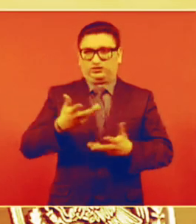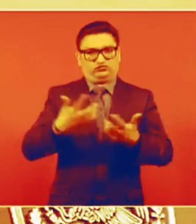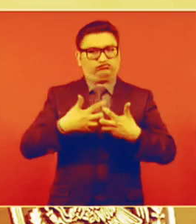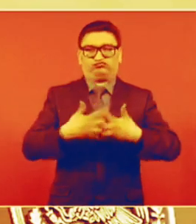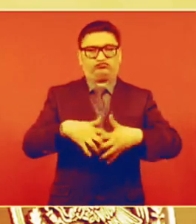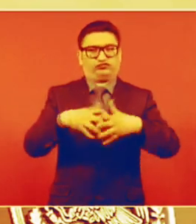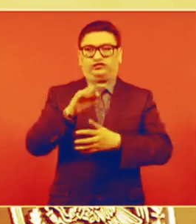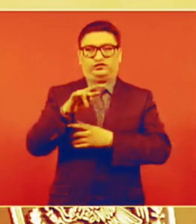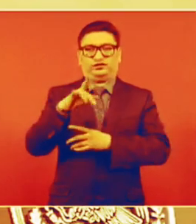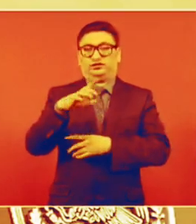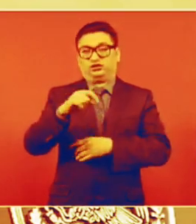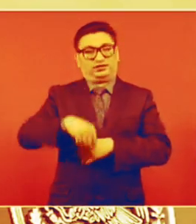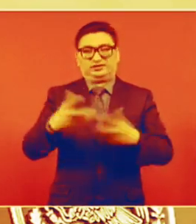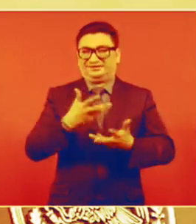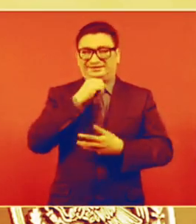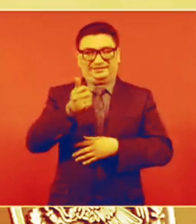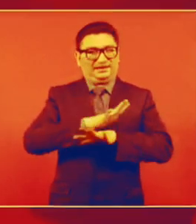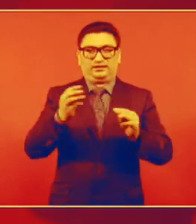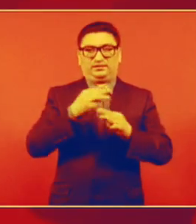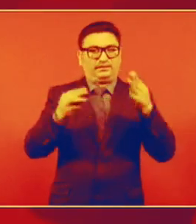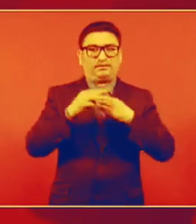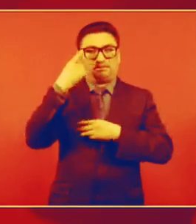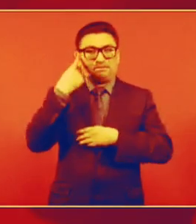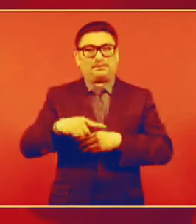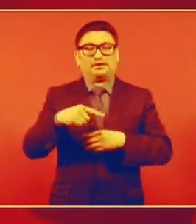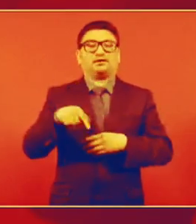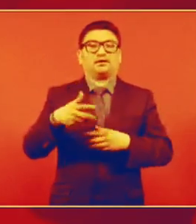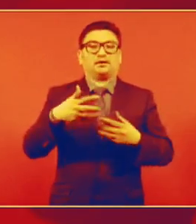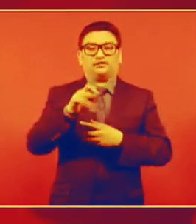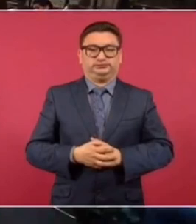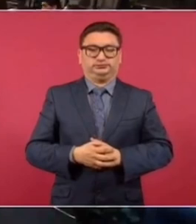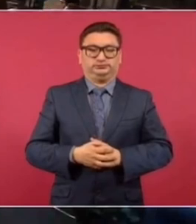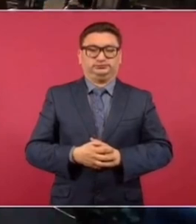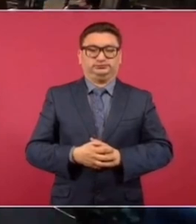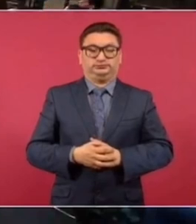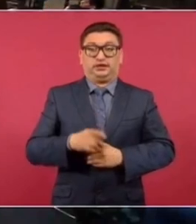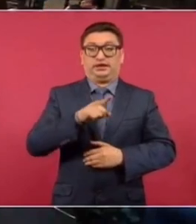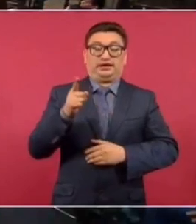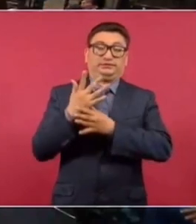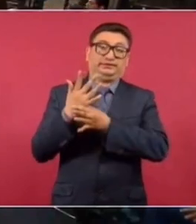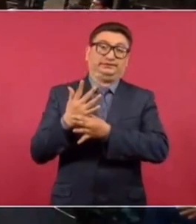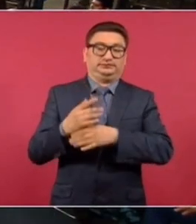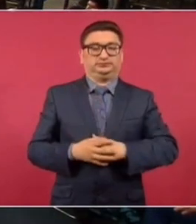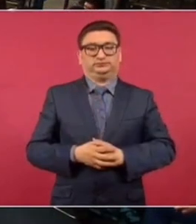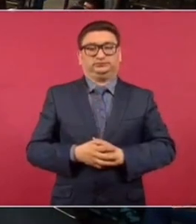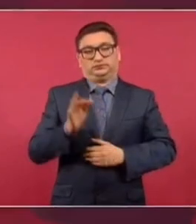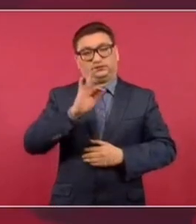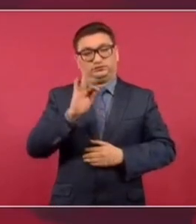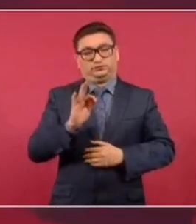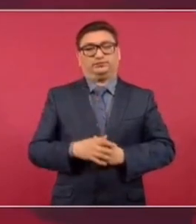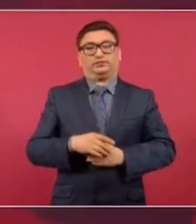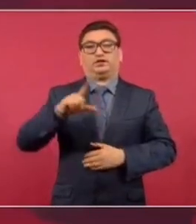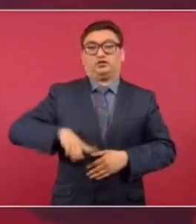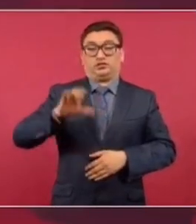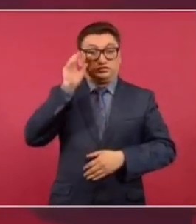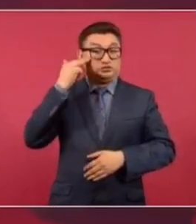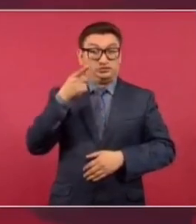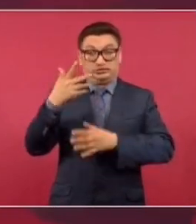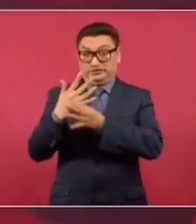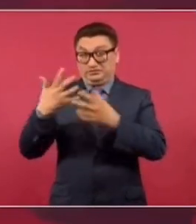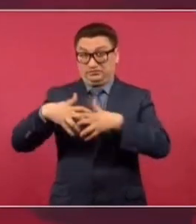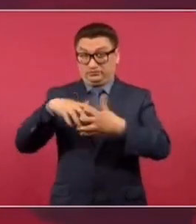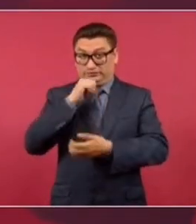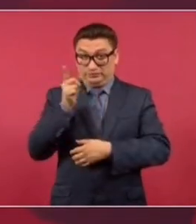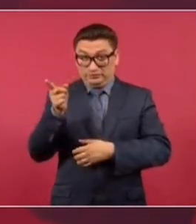produce fentanilo, no se produce la materia prima para el fentanilo. Y si dicen los del gobierno chino que tampoco producen,